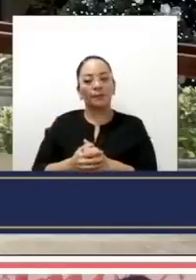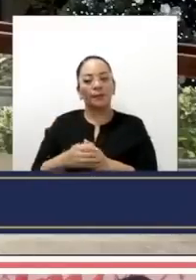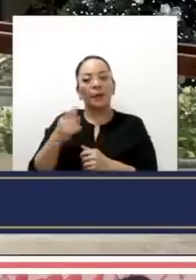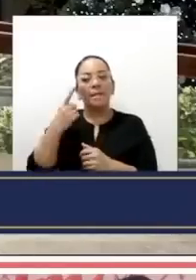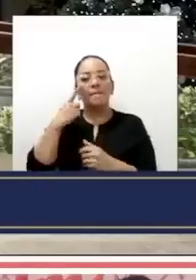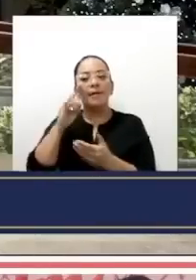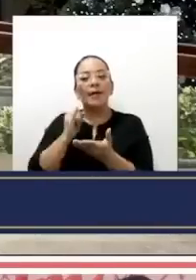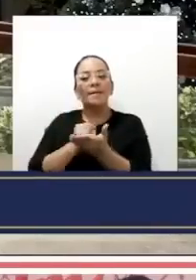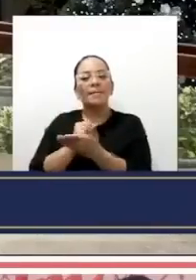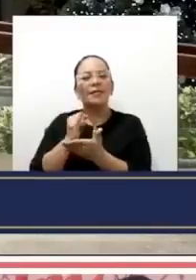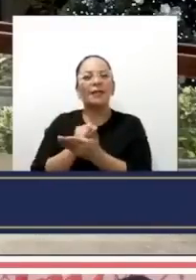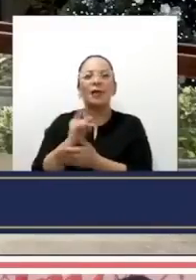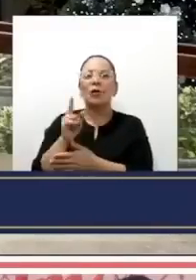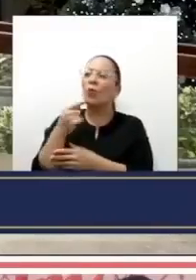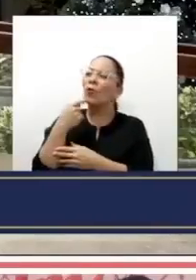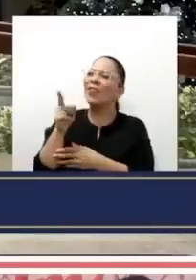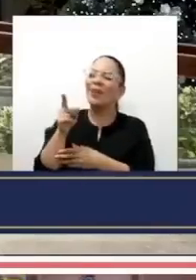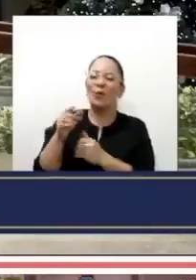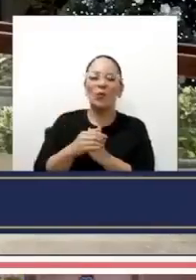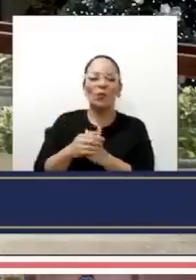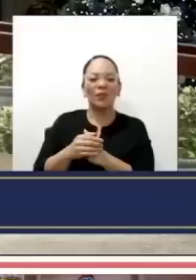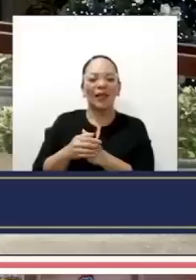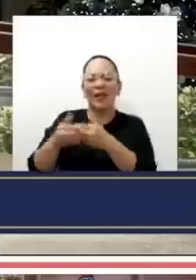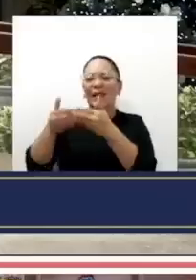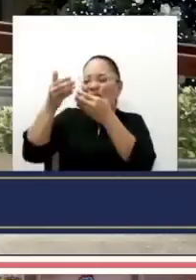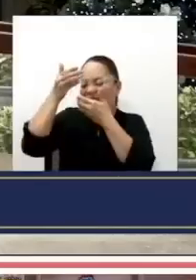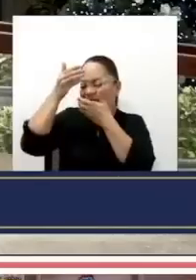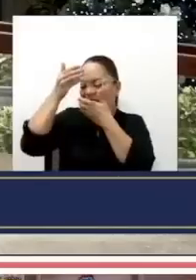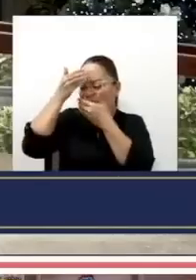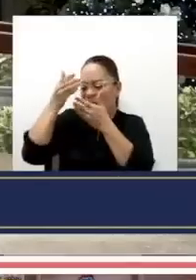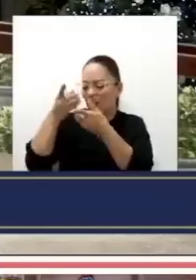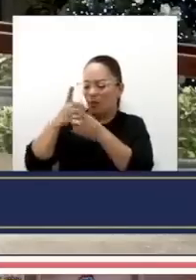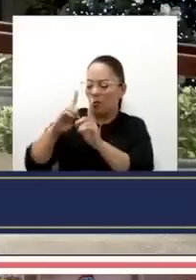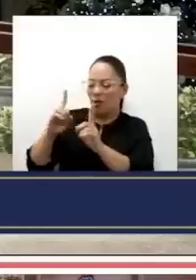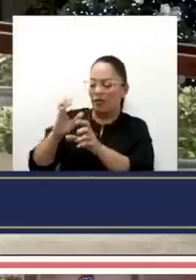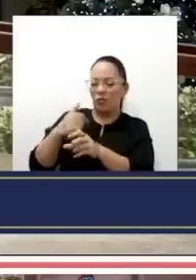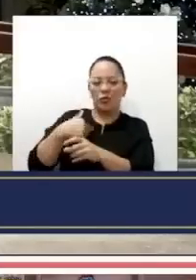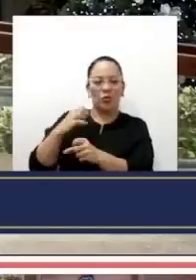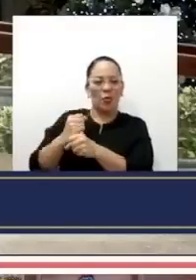investigar, ¿cómo fue que dijo? El terrorismo en democracia que hago yo.